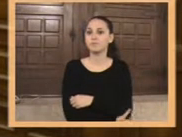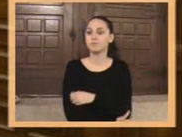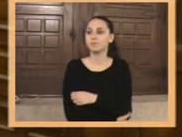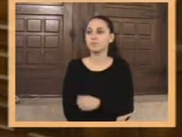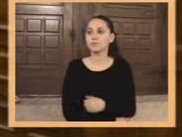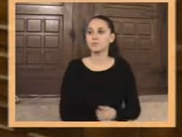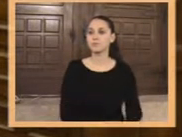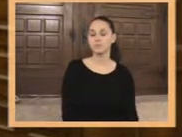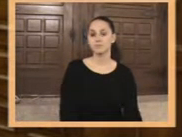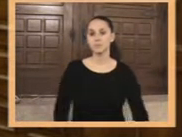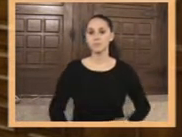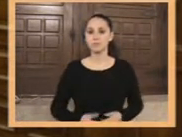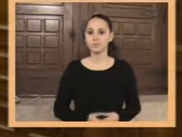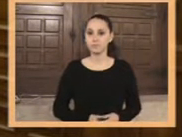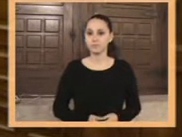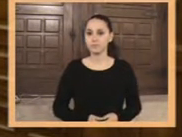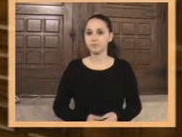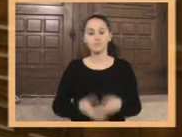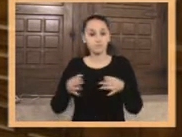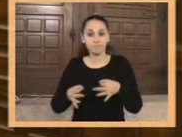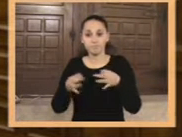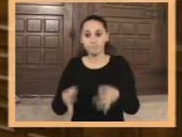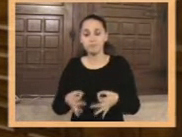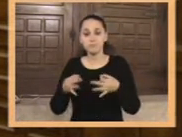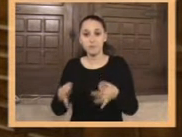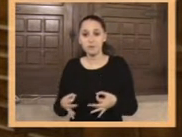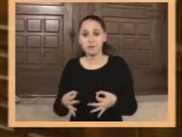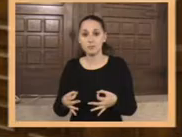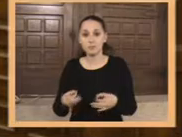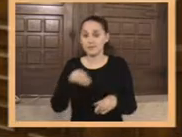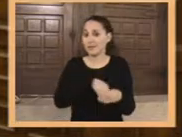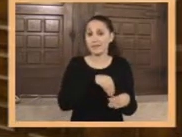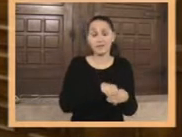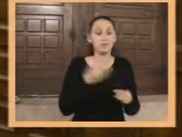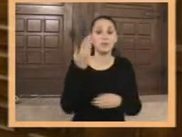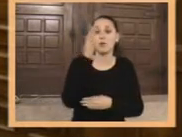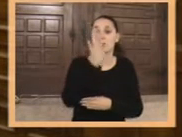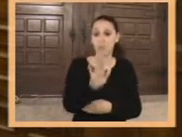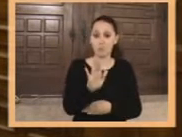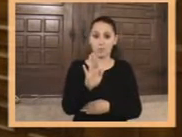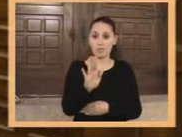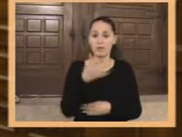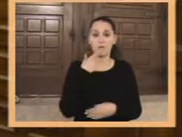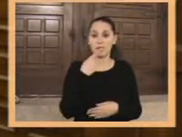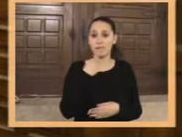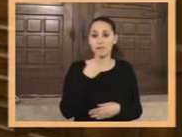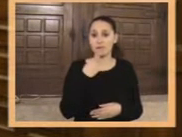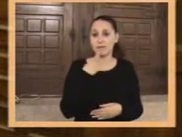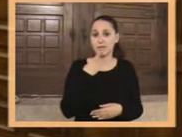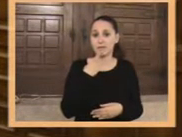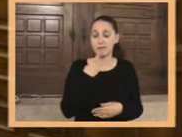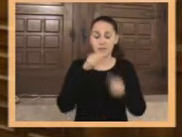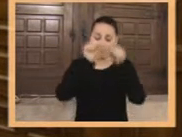formalismo que se introduce en todas las mociones. Como se introduce en un formalismo de la Administración local, donde